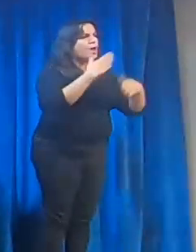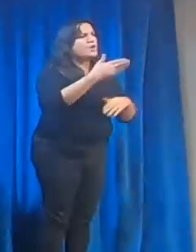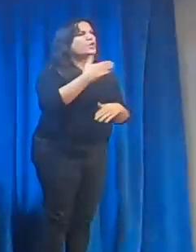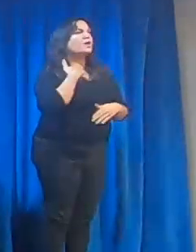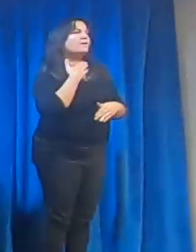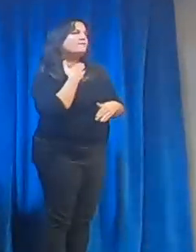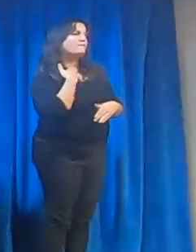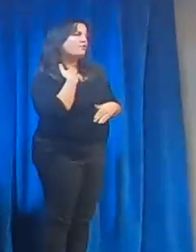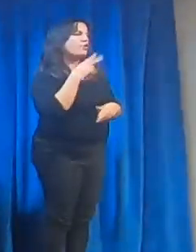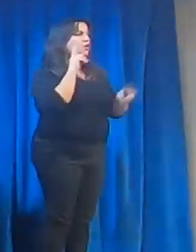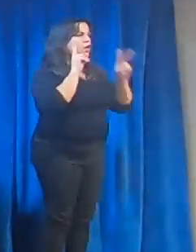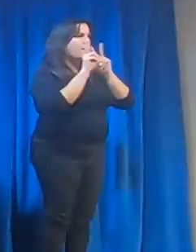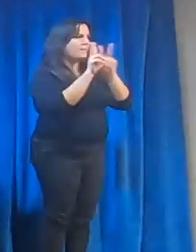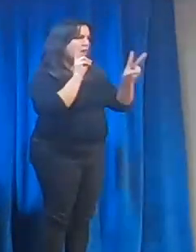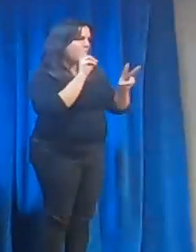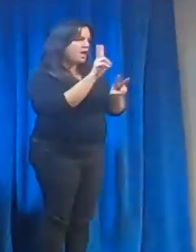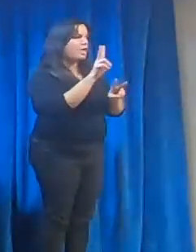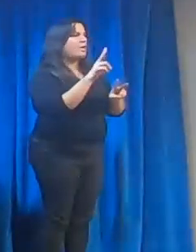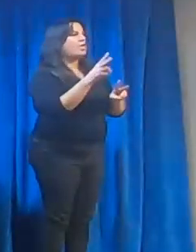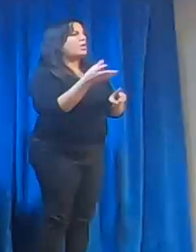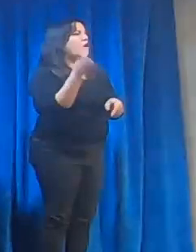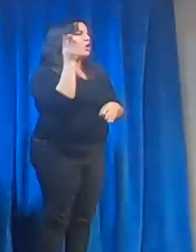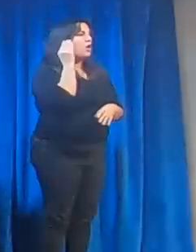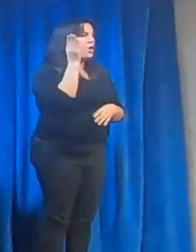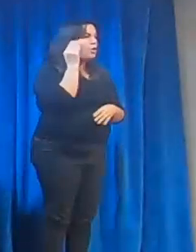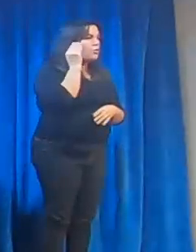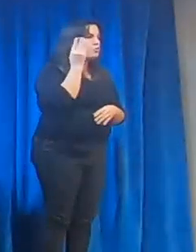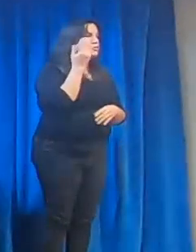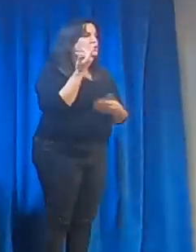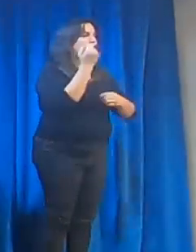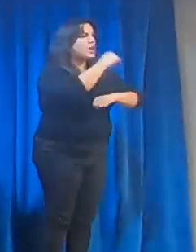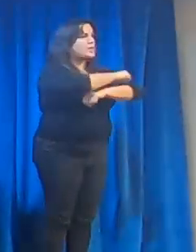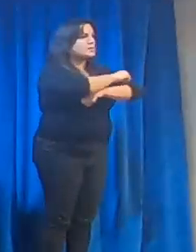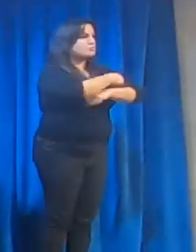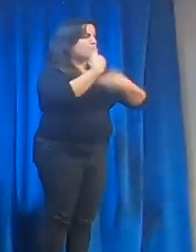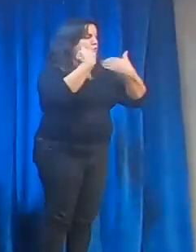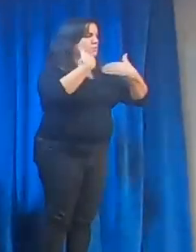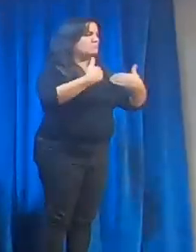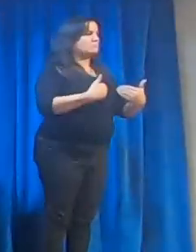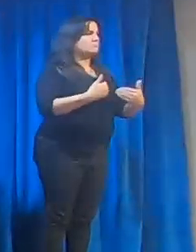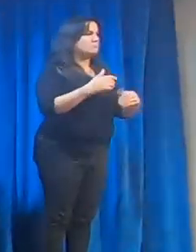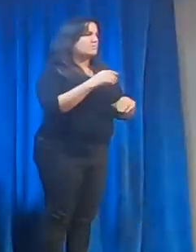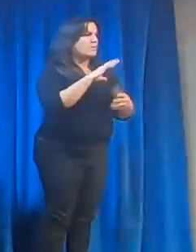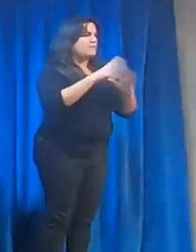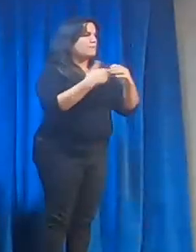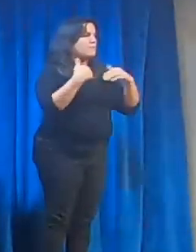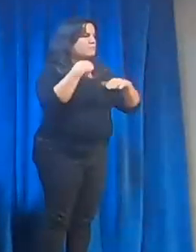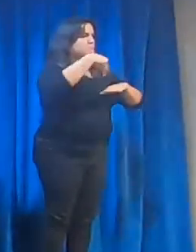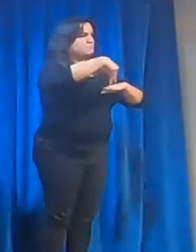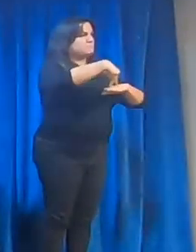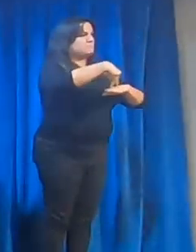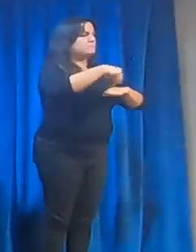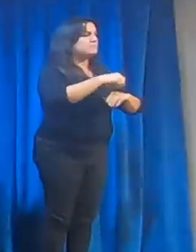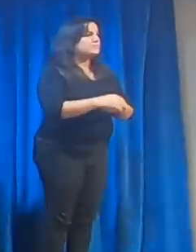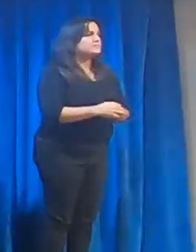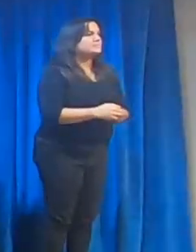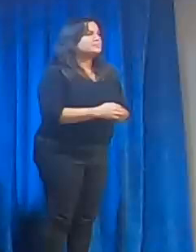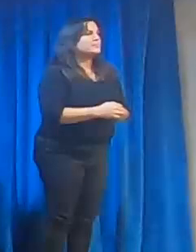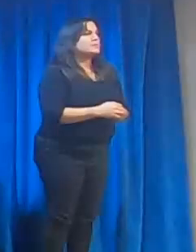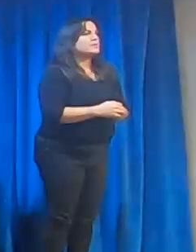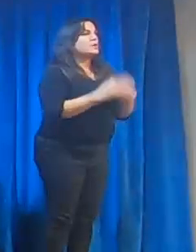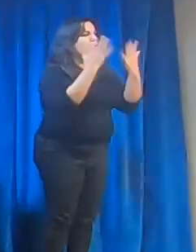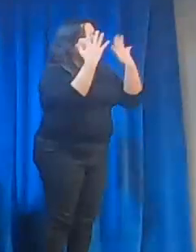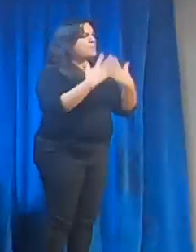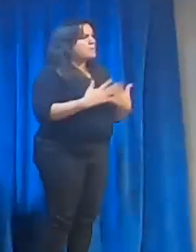voz, jugar con la mirada, jugar con la escucha, jugar con la actitud postural, que es esa preparación para el acto, esa